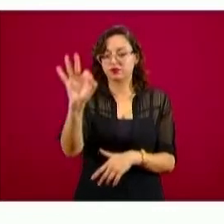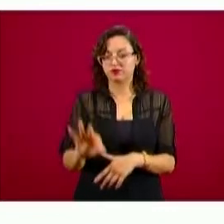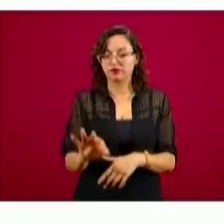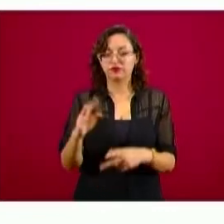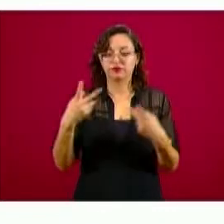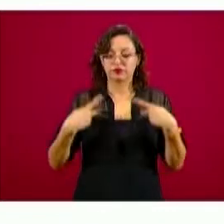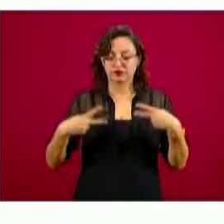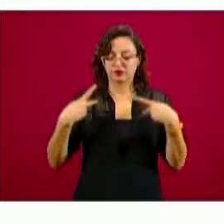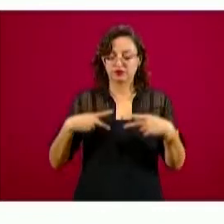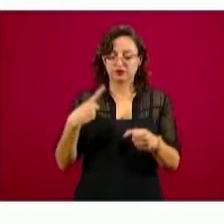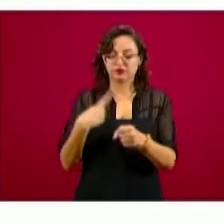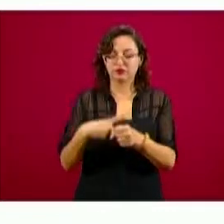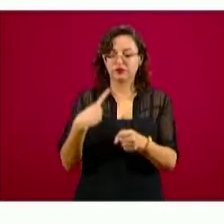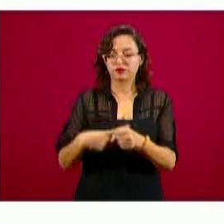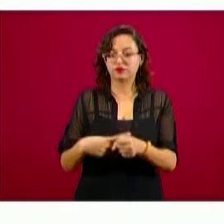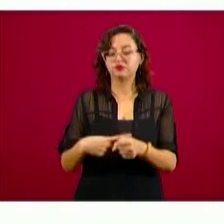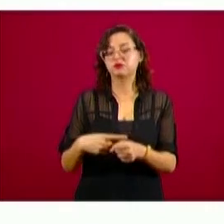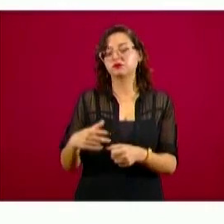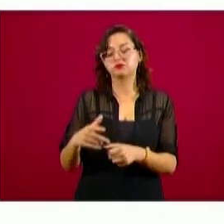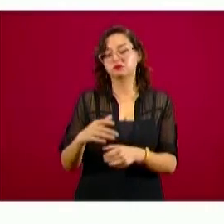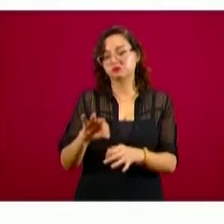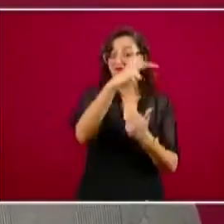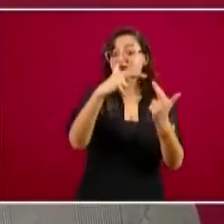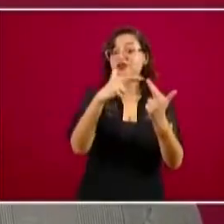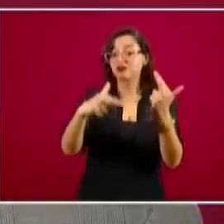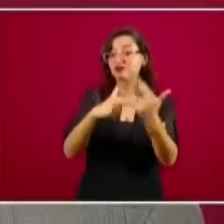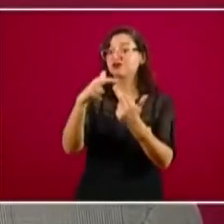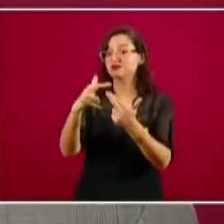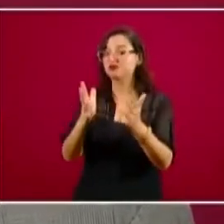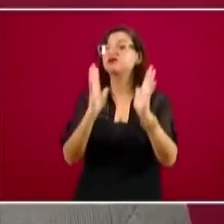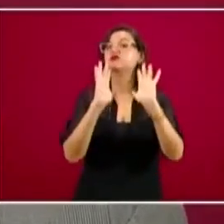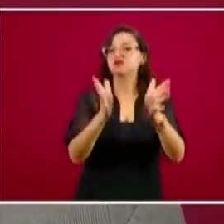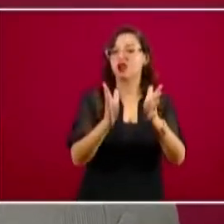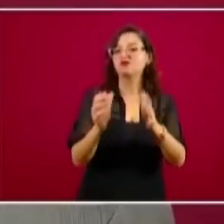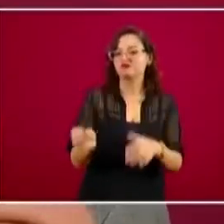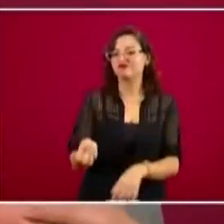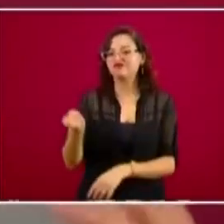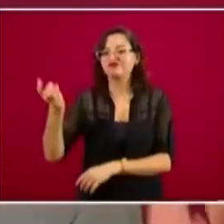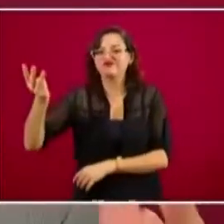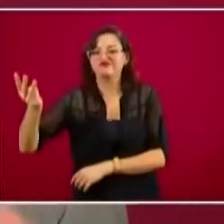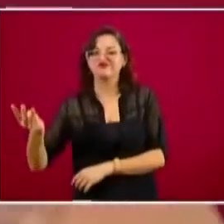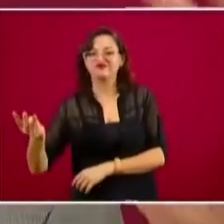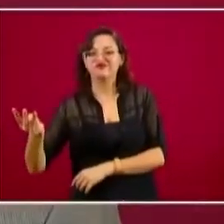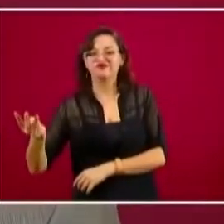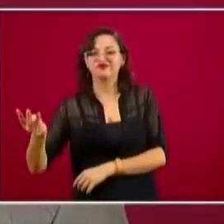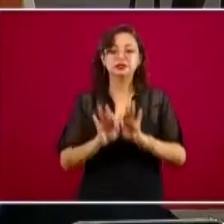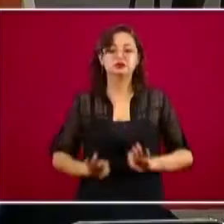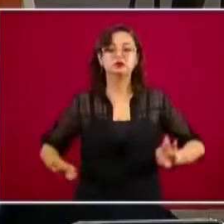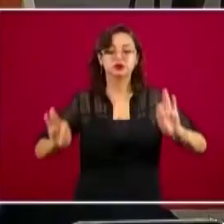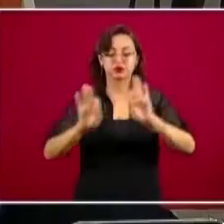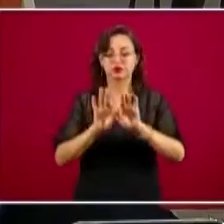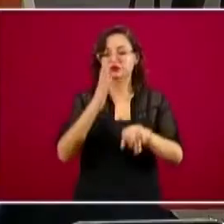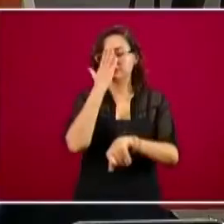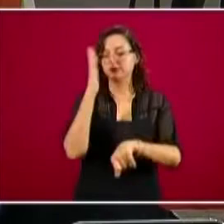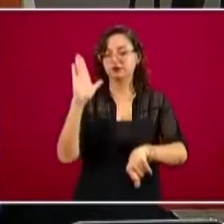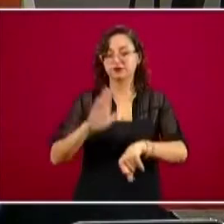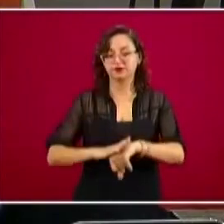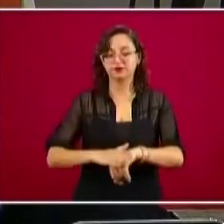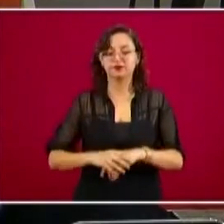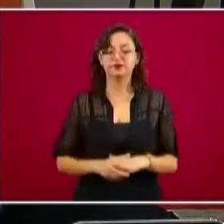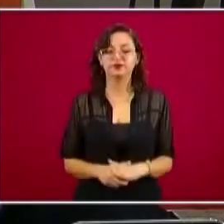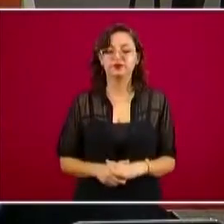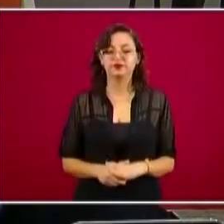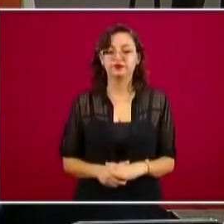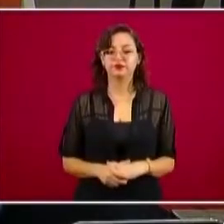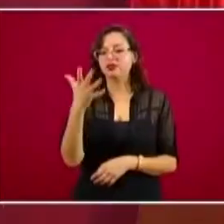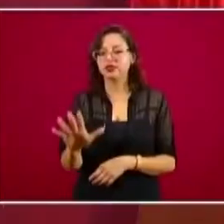esperados el 25 de junio según lo propuesto por los especialistas en salud se podría regresar a las actividades